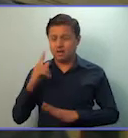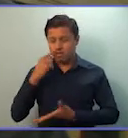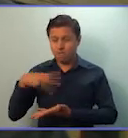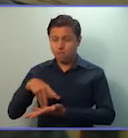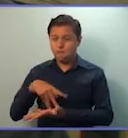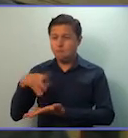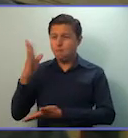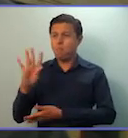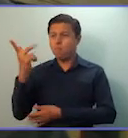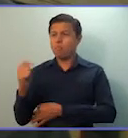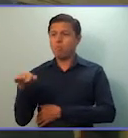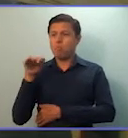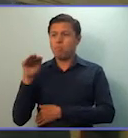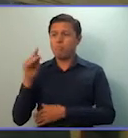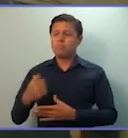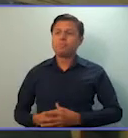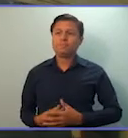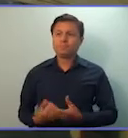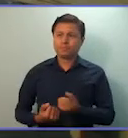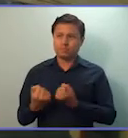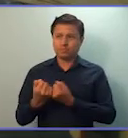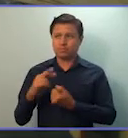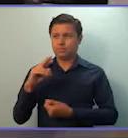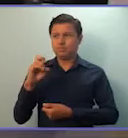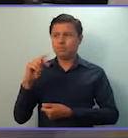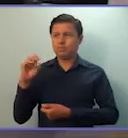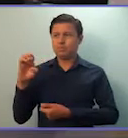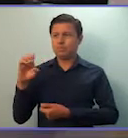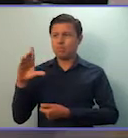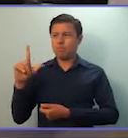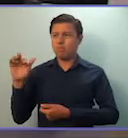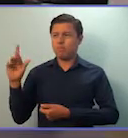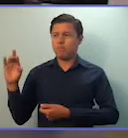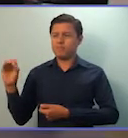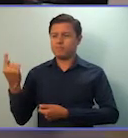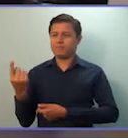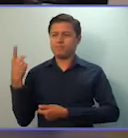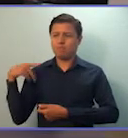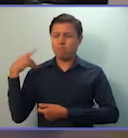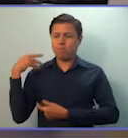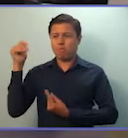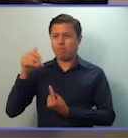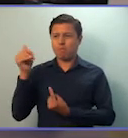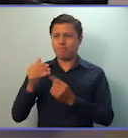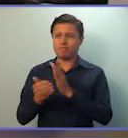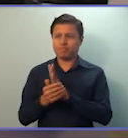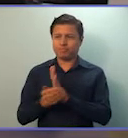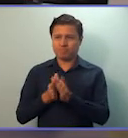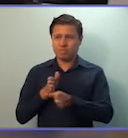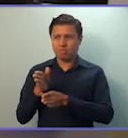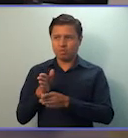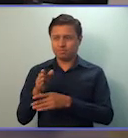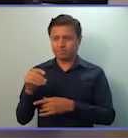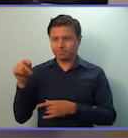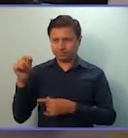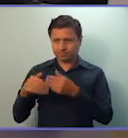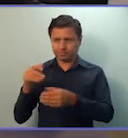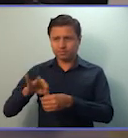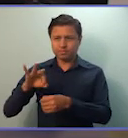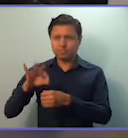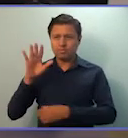próximo evento electoral nos acompaña rené amílcar claros el director de capacitación del tribunal supremo electoral roberto